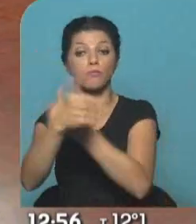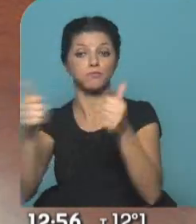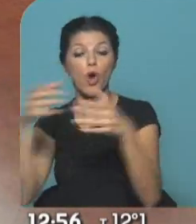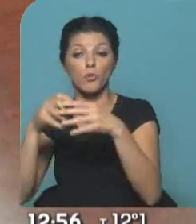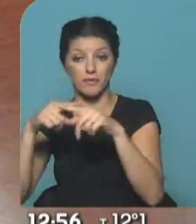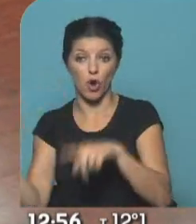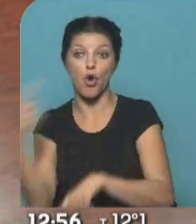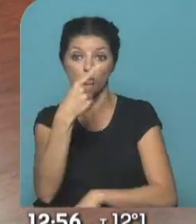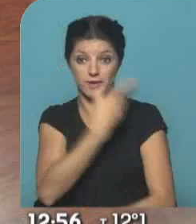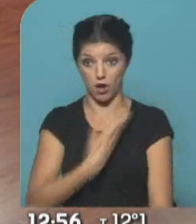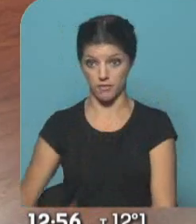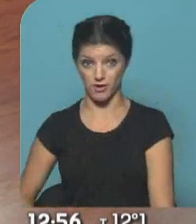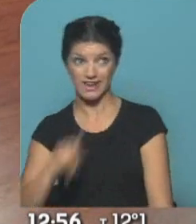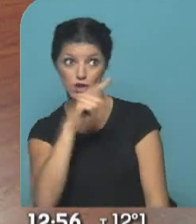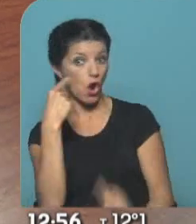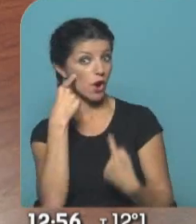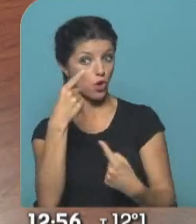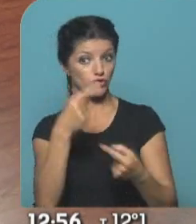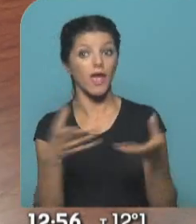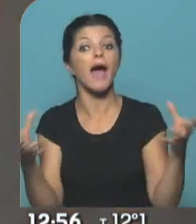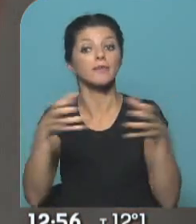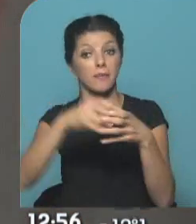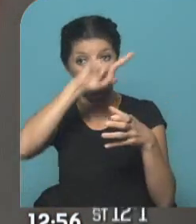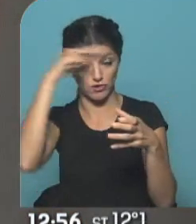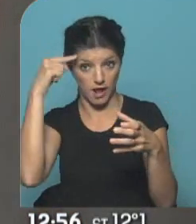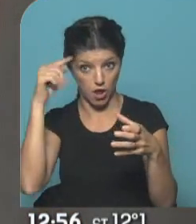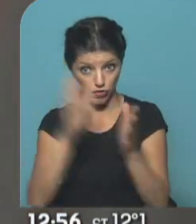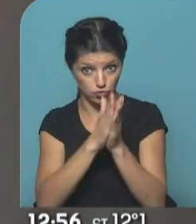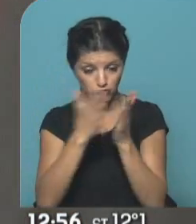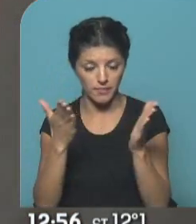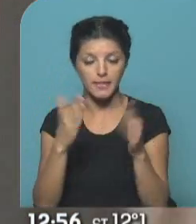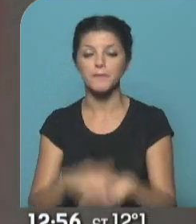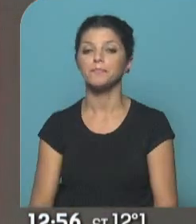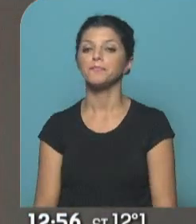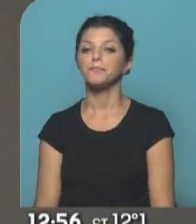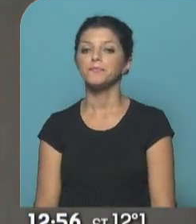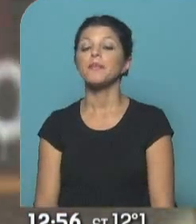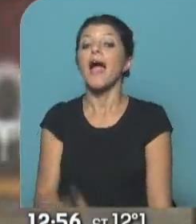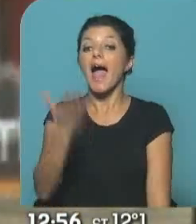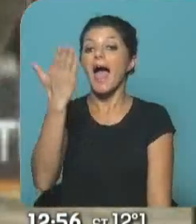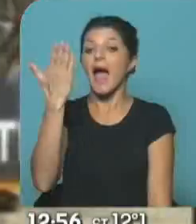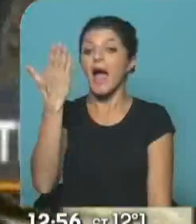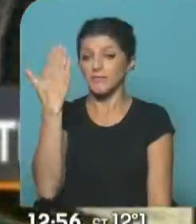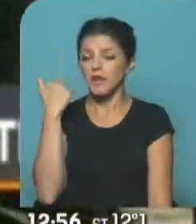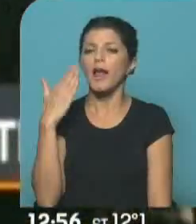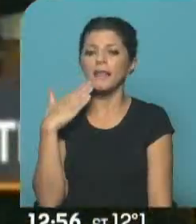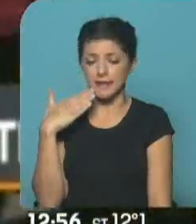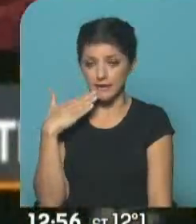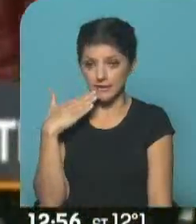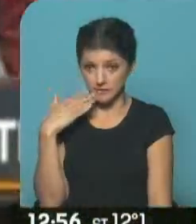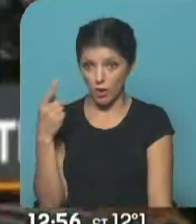por supuesto no reconoce a esta Asamblea Constituyente. Al mismo tiempo, mejor dicho, se supo por la